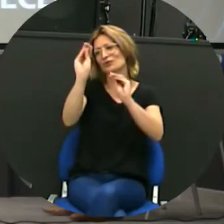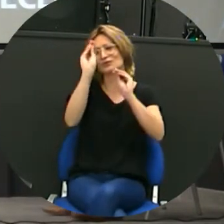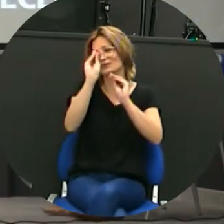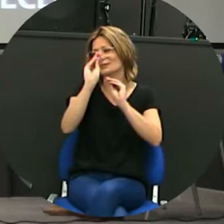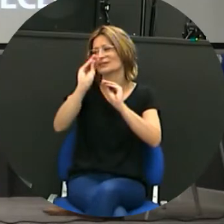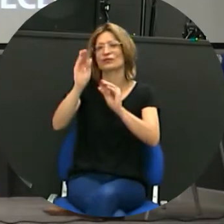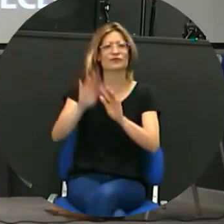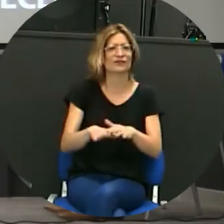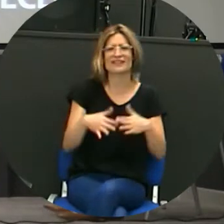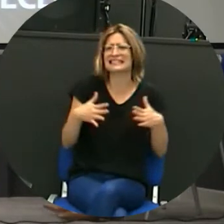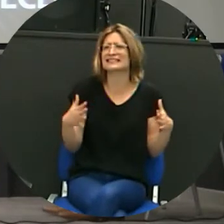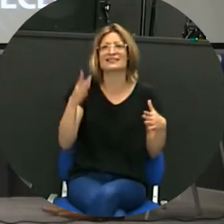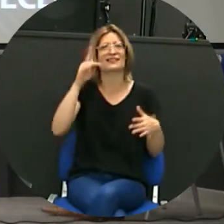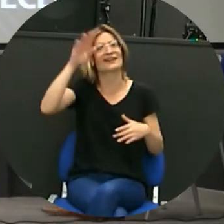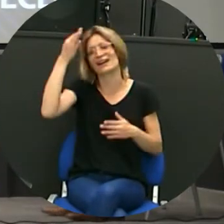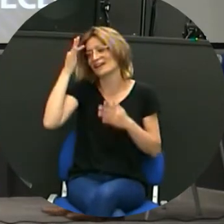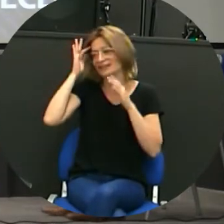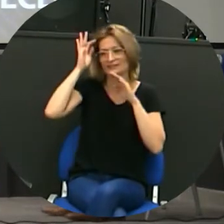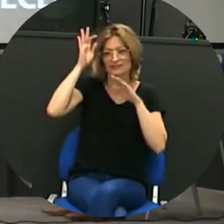victoria, grande es tu